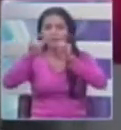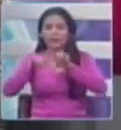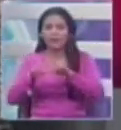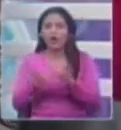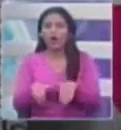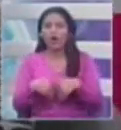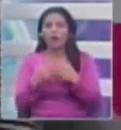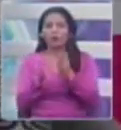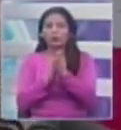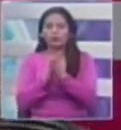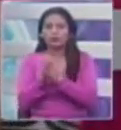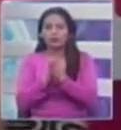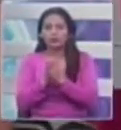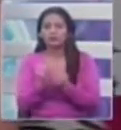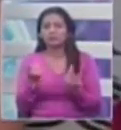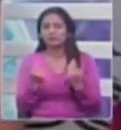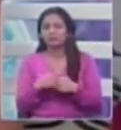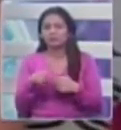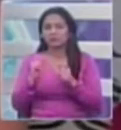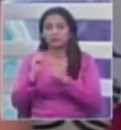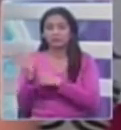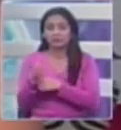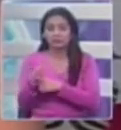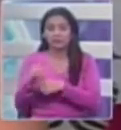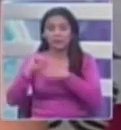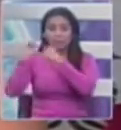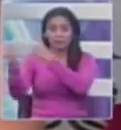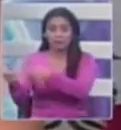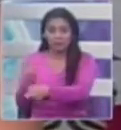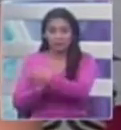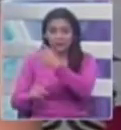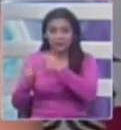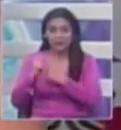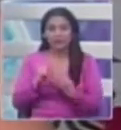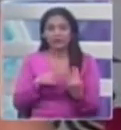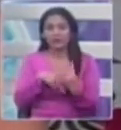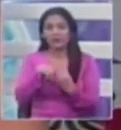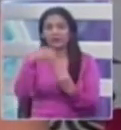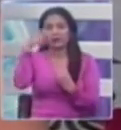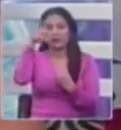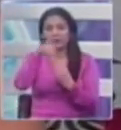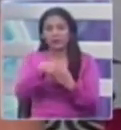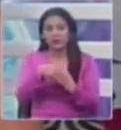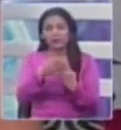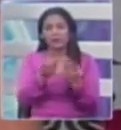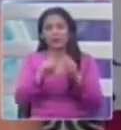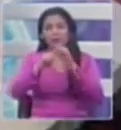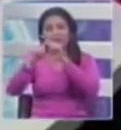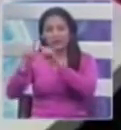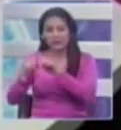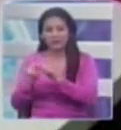cacao, pesca, software, entre otras. Nuestra reportera Nelly Aguiar realizó el siguiente informe.